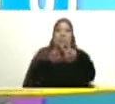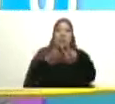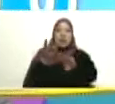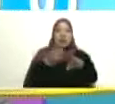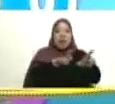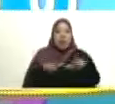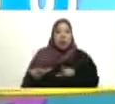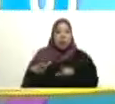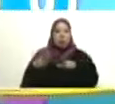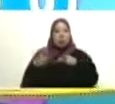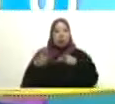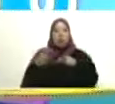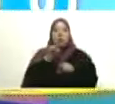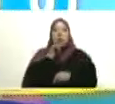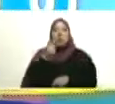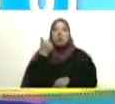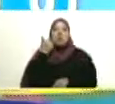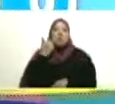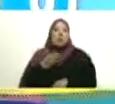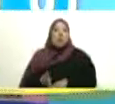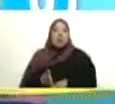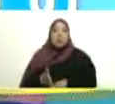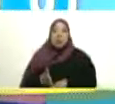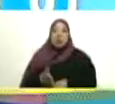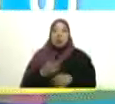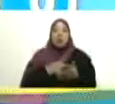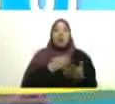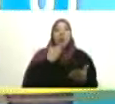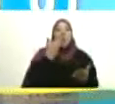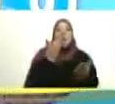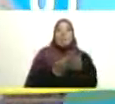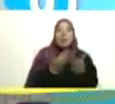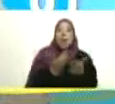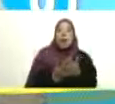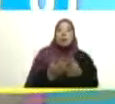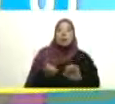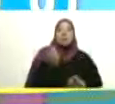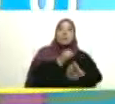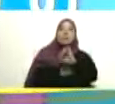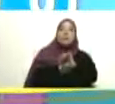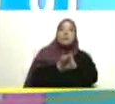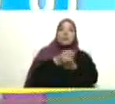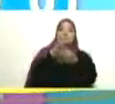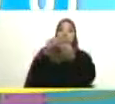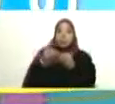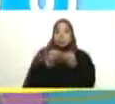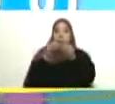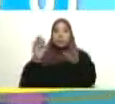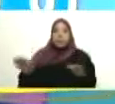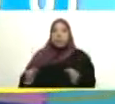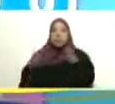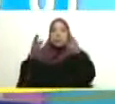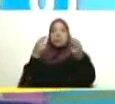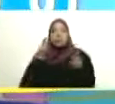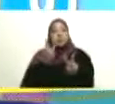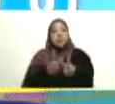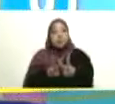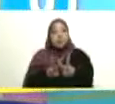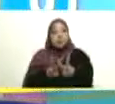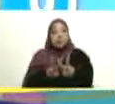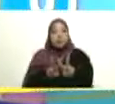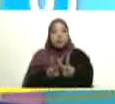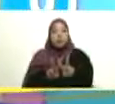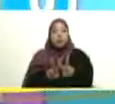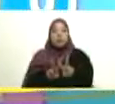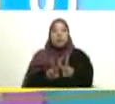planteamos un plan integral de mantenimiento predictivo y correctivo de los urbanismos de la Gran Misión Vivienda Venezuela. Primero